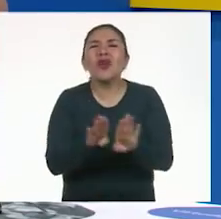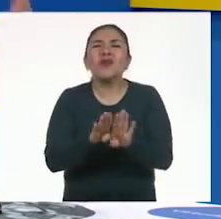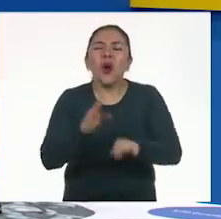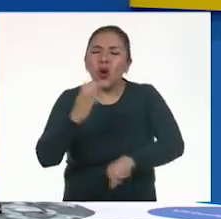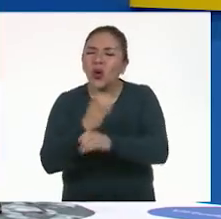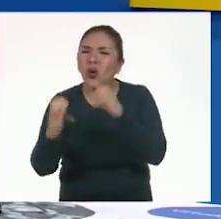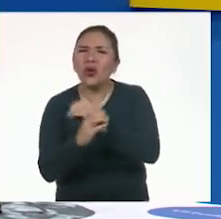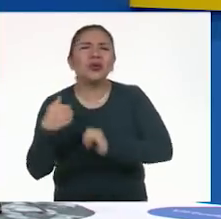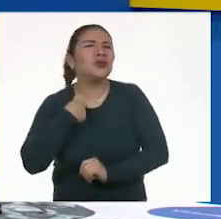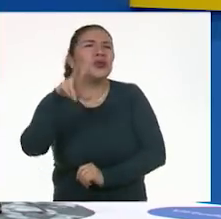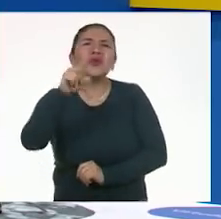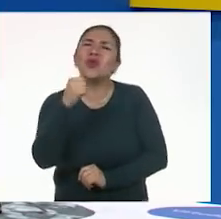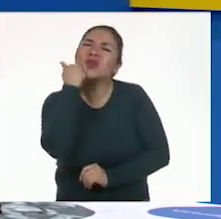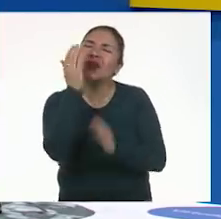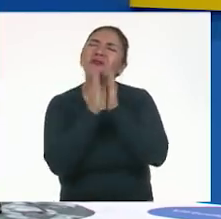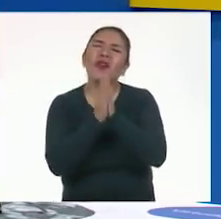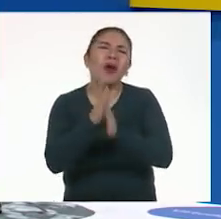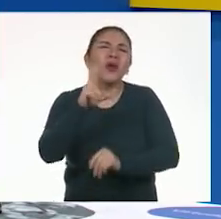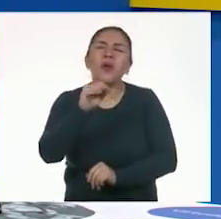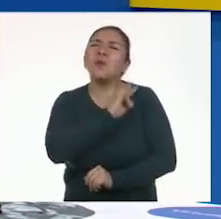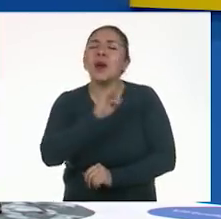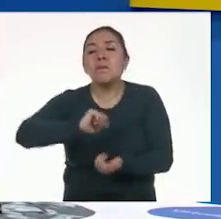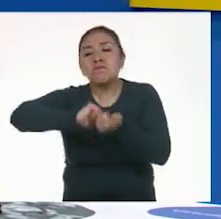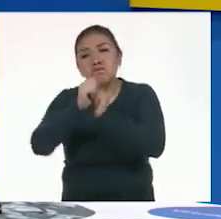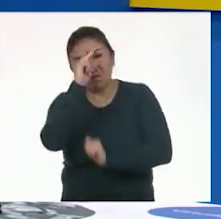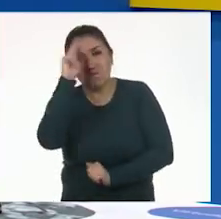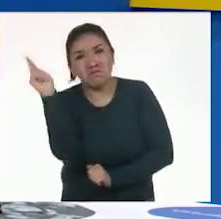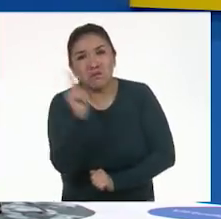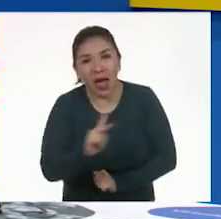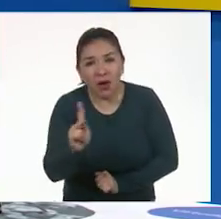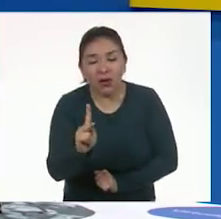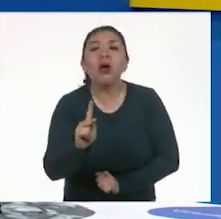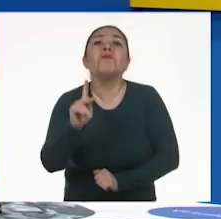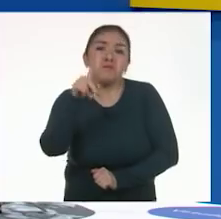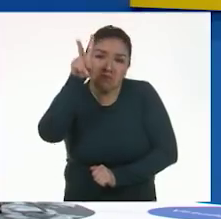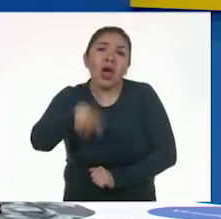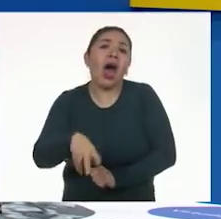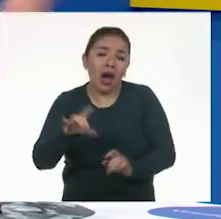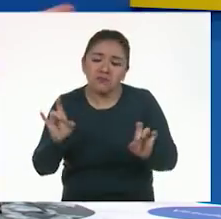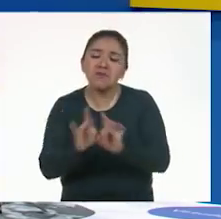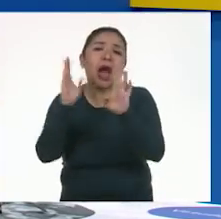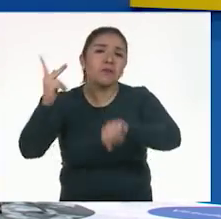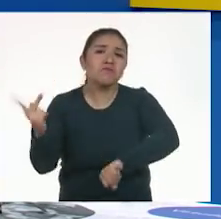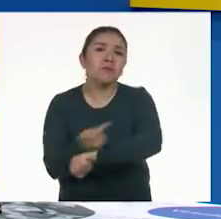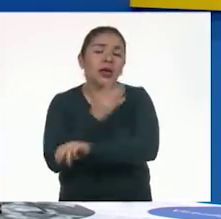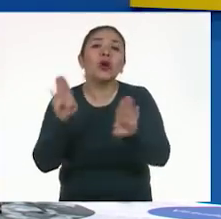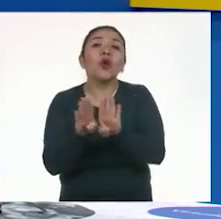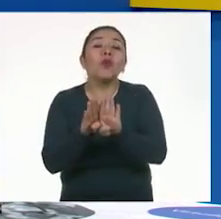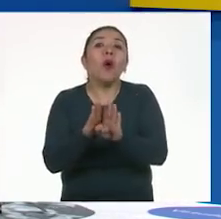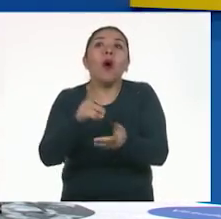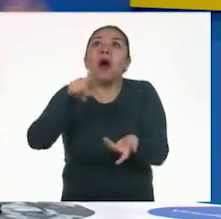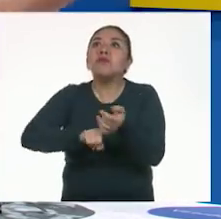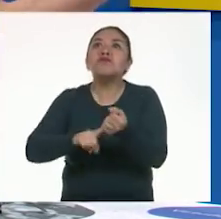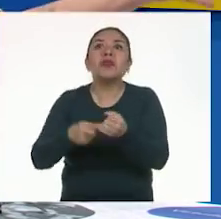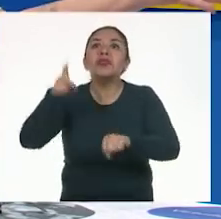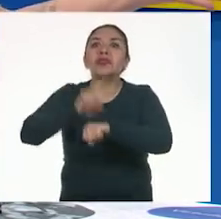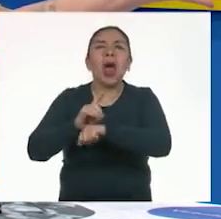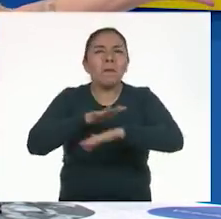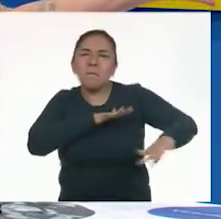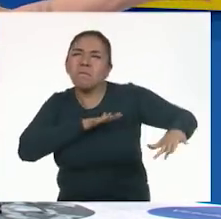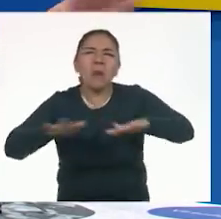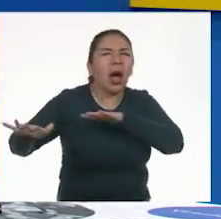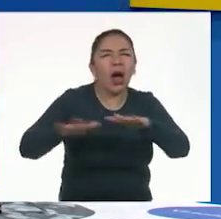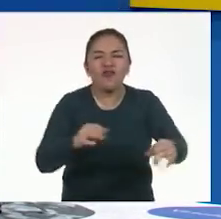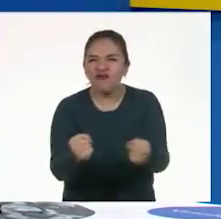son indeseables, que tienen consecuencias funestas, ocurren como un maremoto, como un temblor.